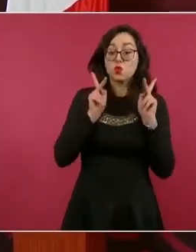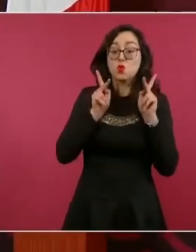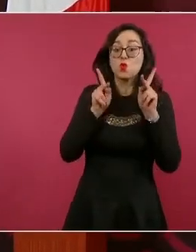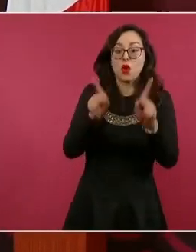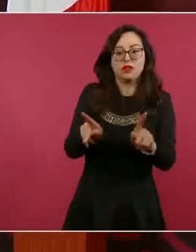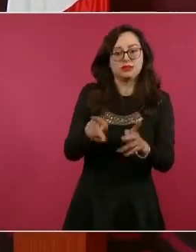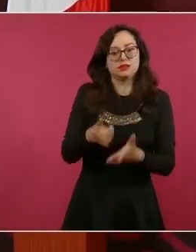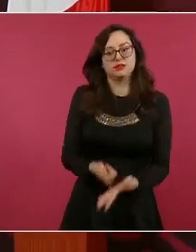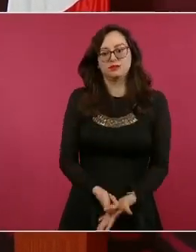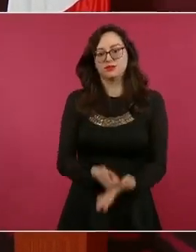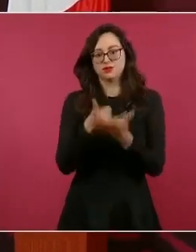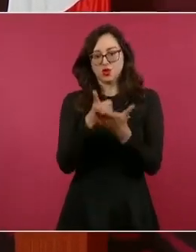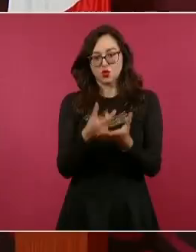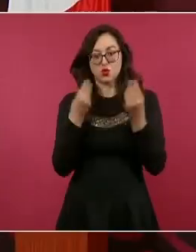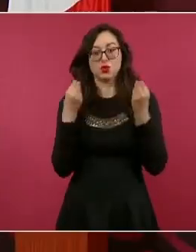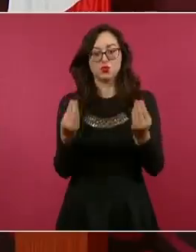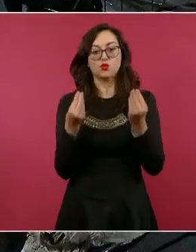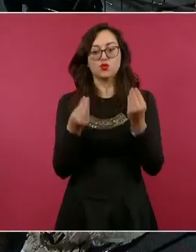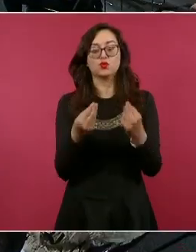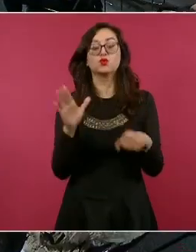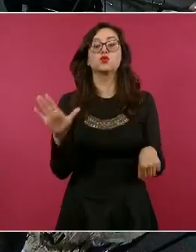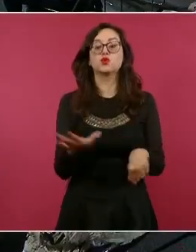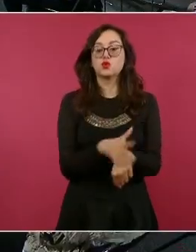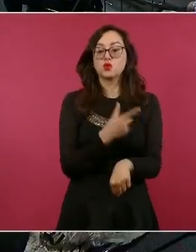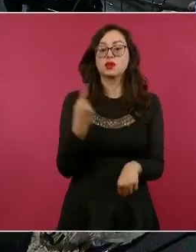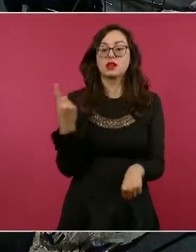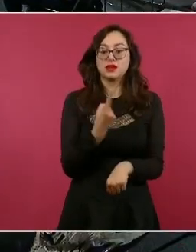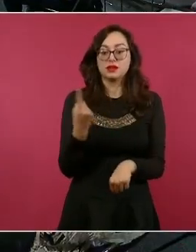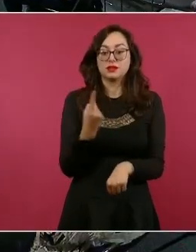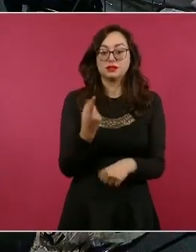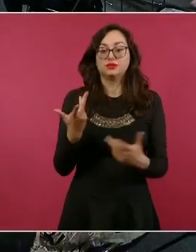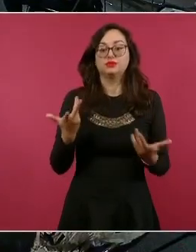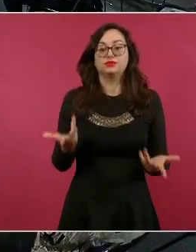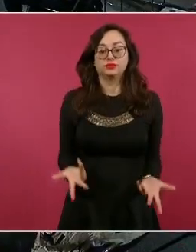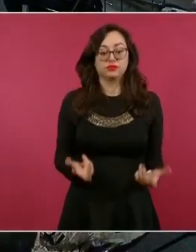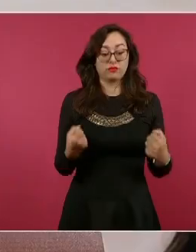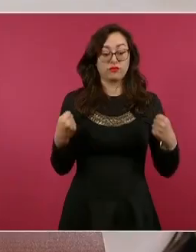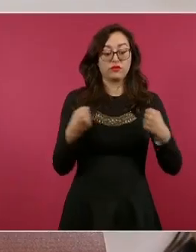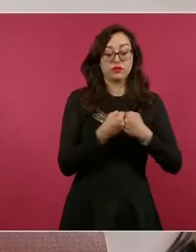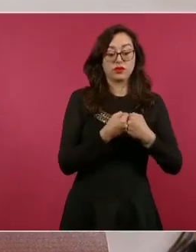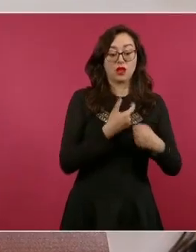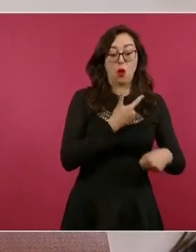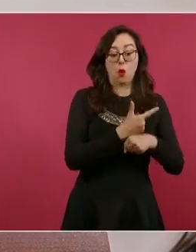el plano, se pueda ir en línea recta. Son dos puentes.